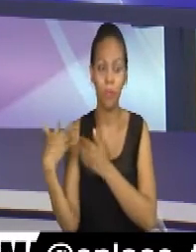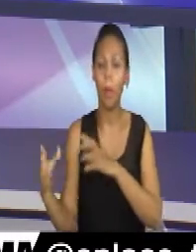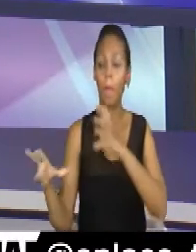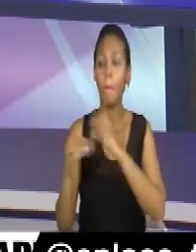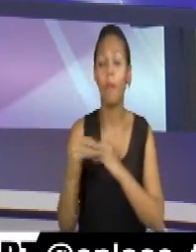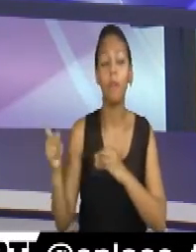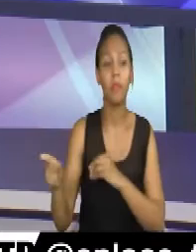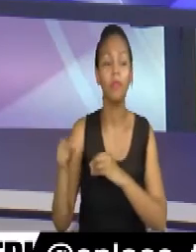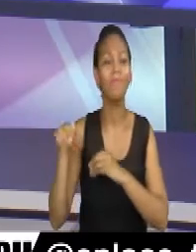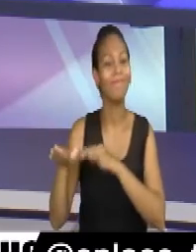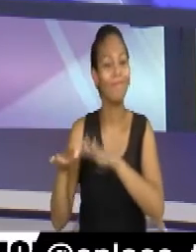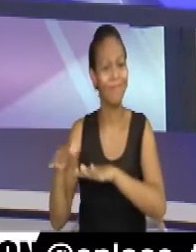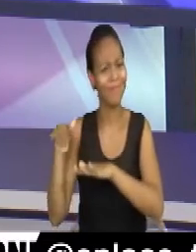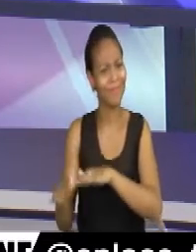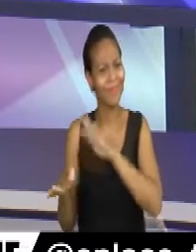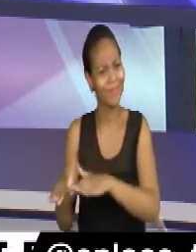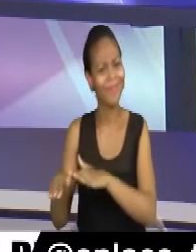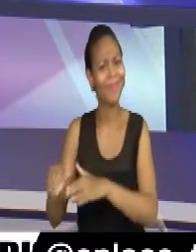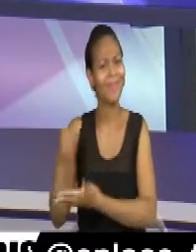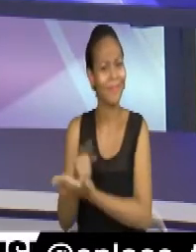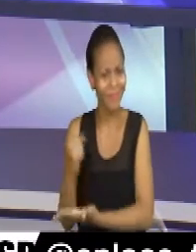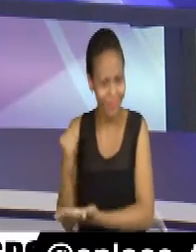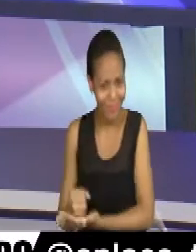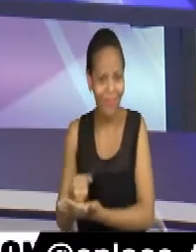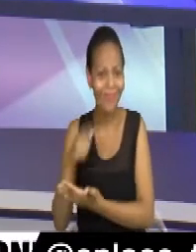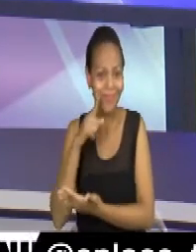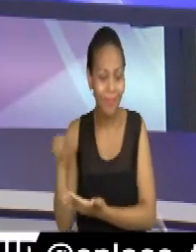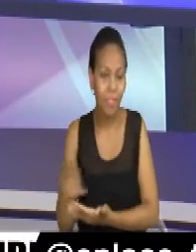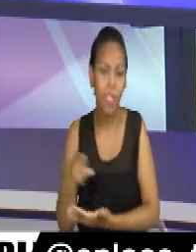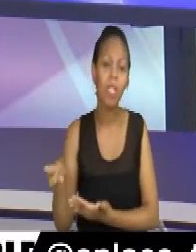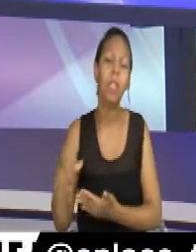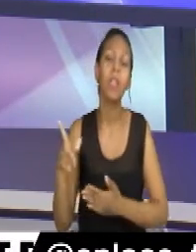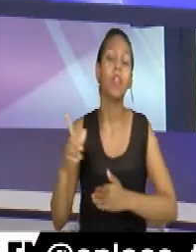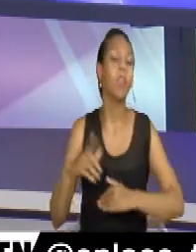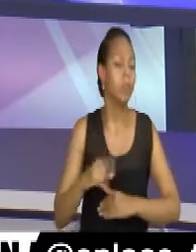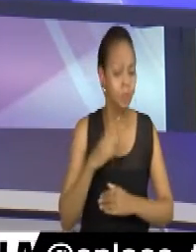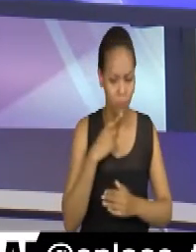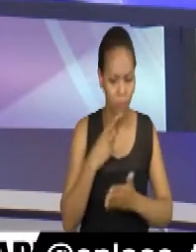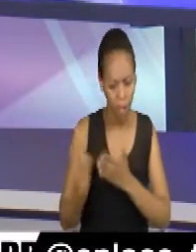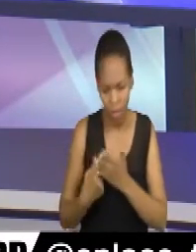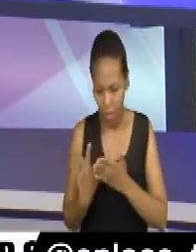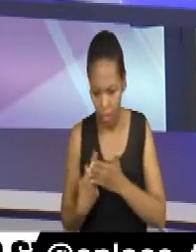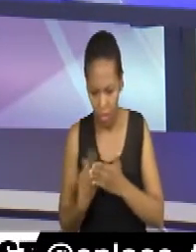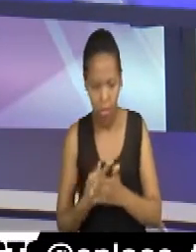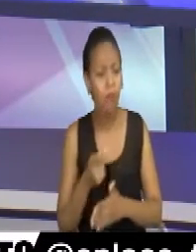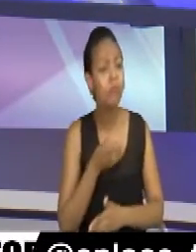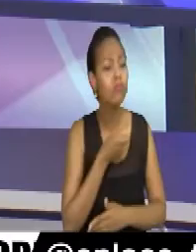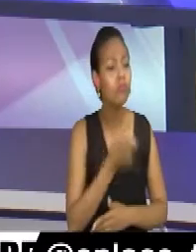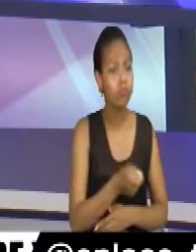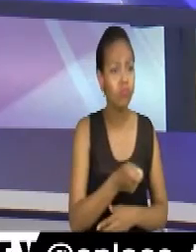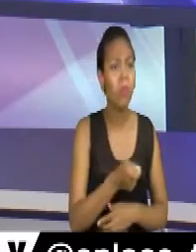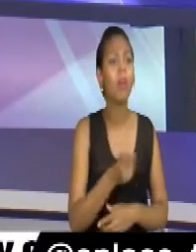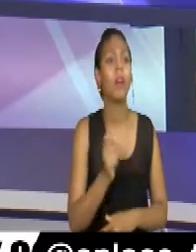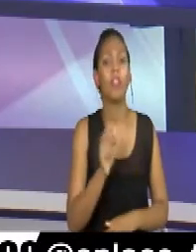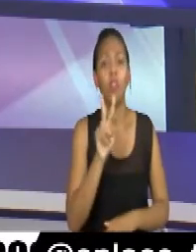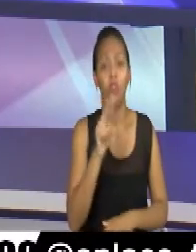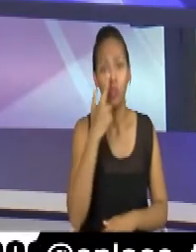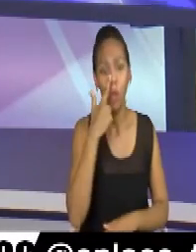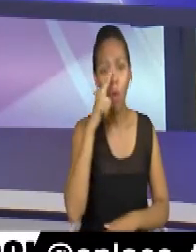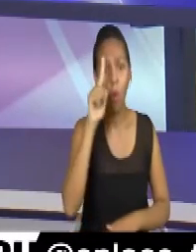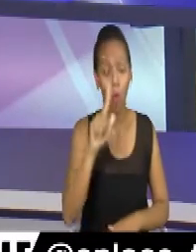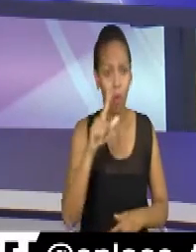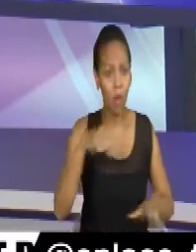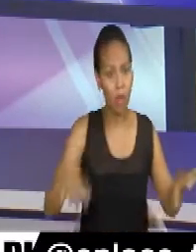seguimiento electoral, donde se tomaron medidas frente a las votaciones de referendo revocatorio que se realizarán el próximo 2 de julio en la